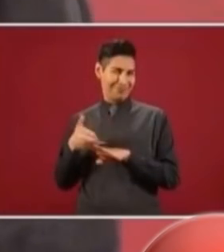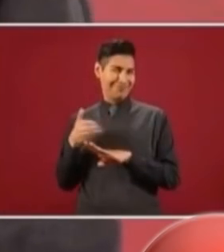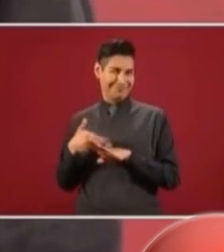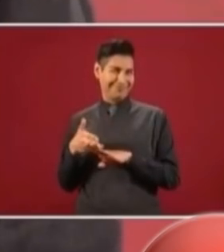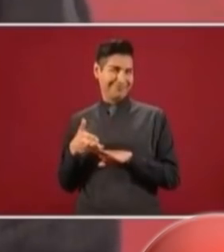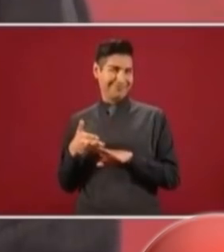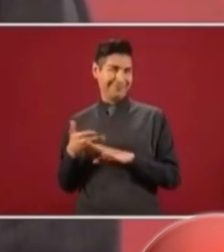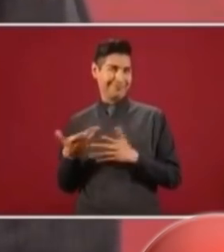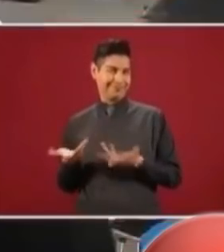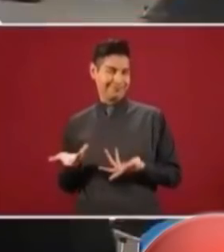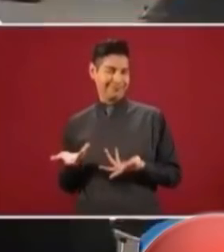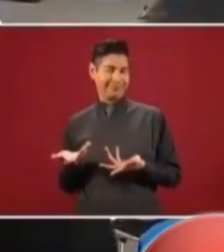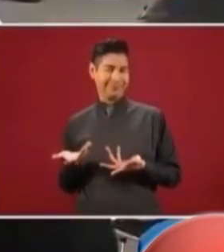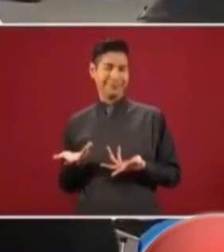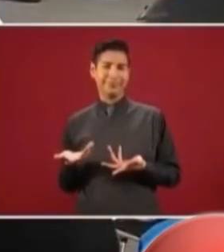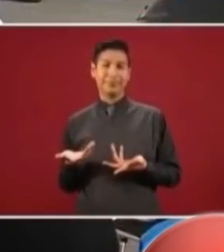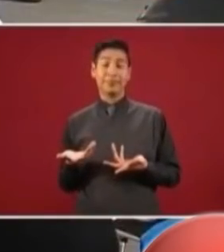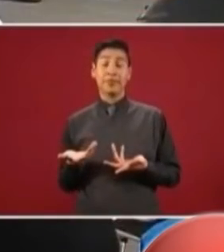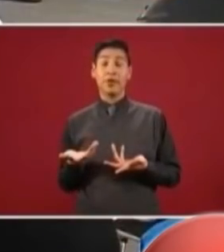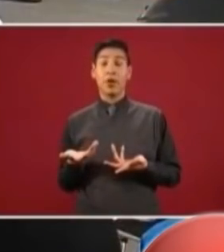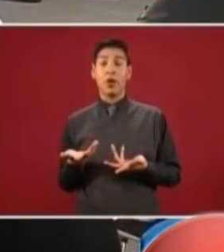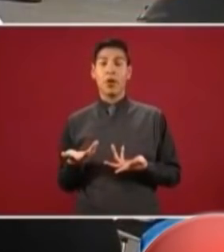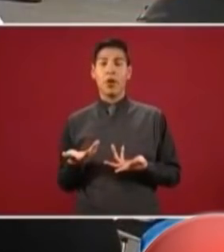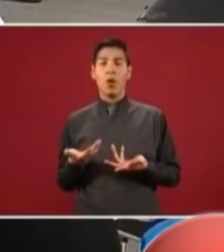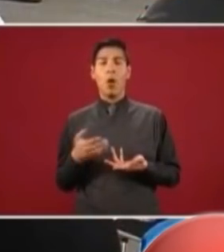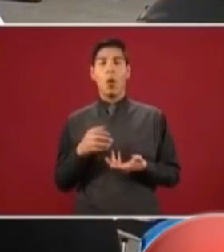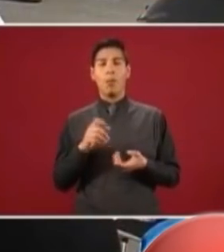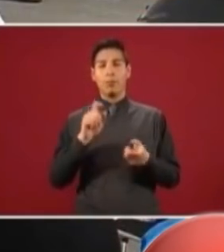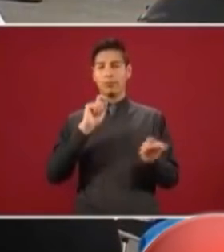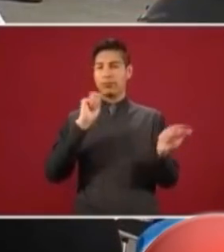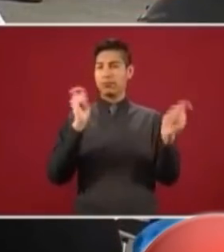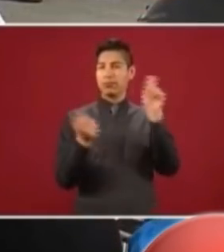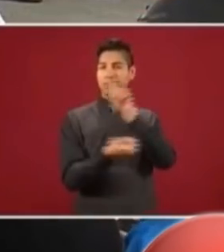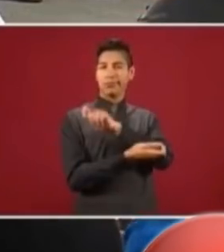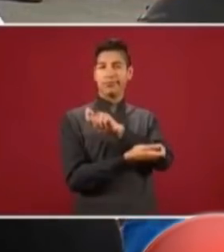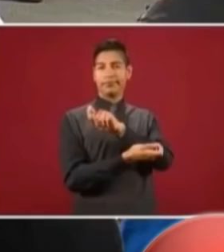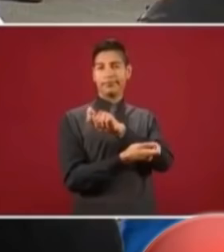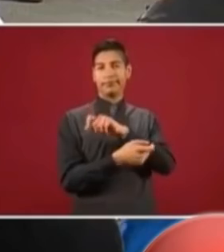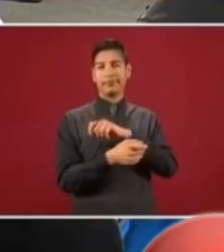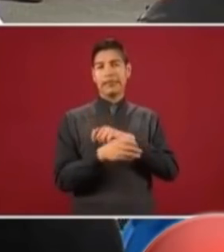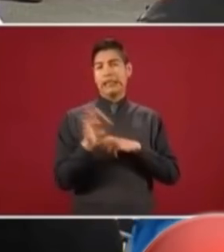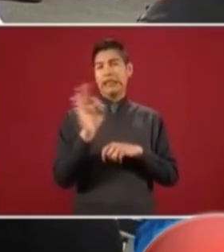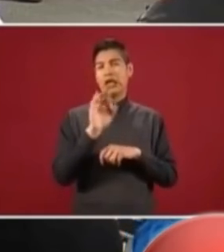En otra concepción, sí, puede ser